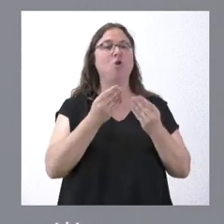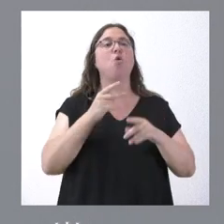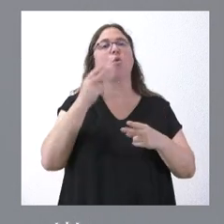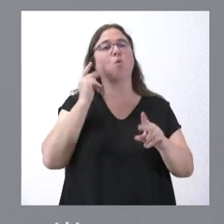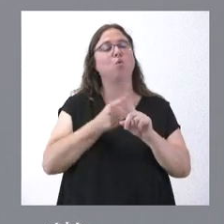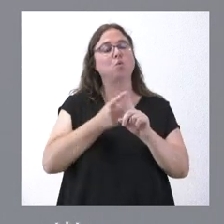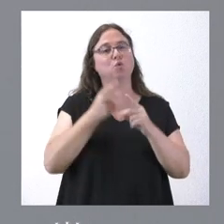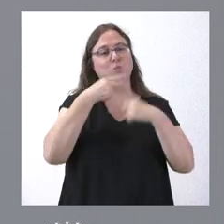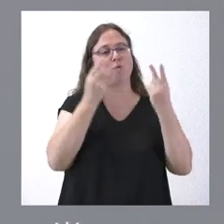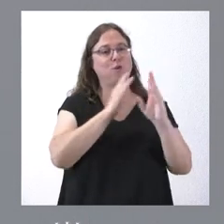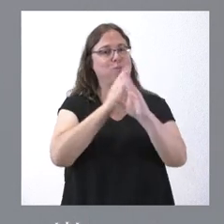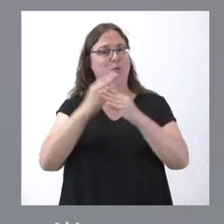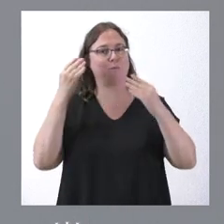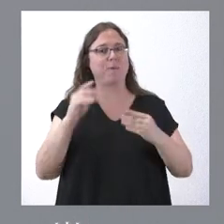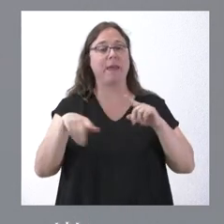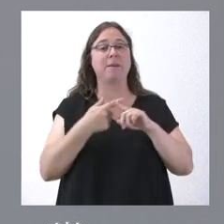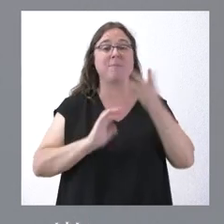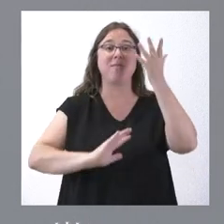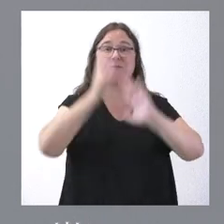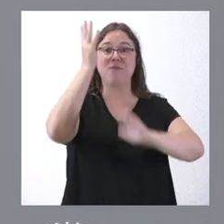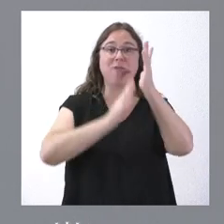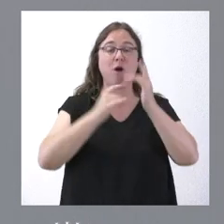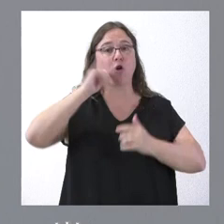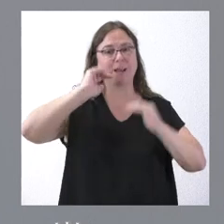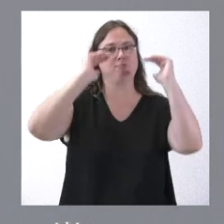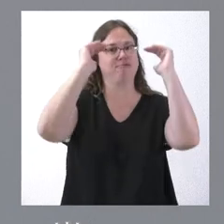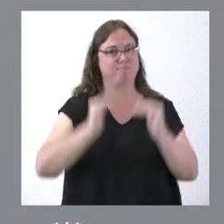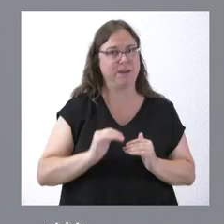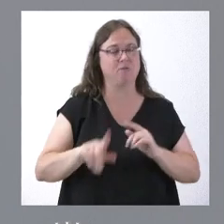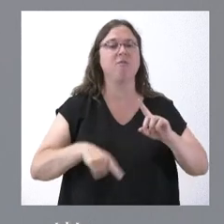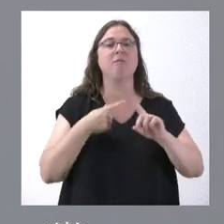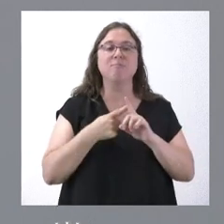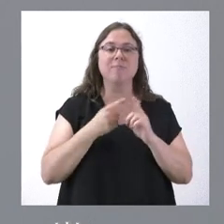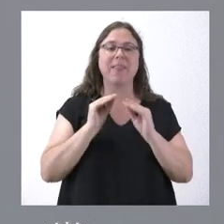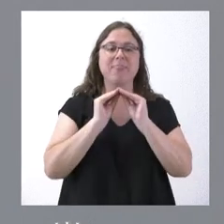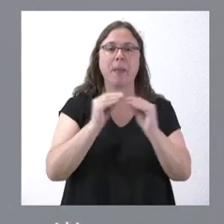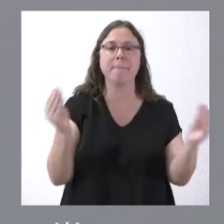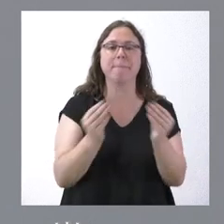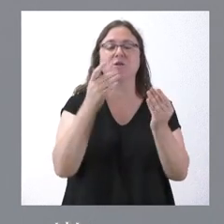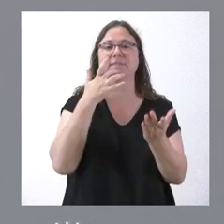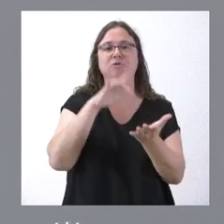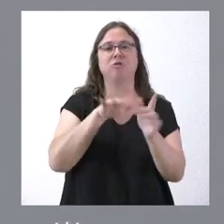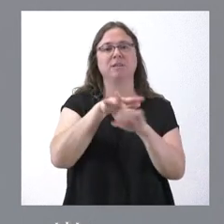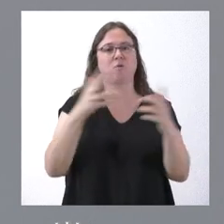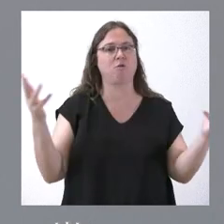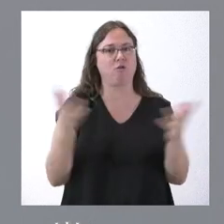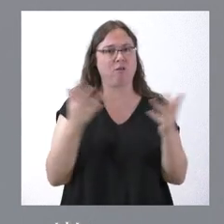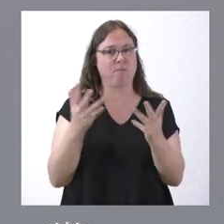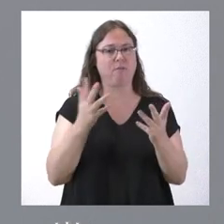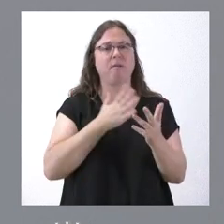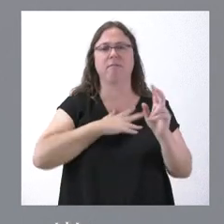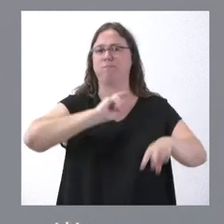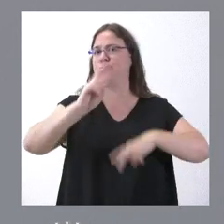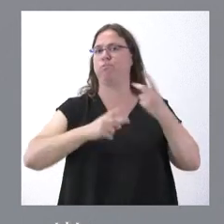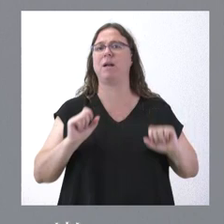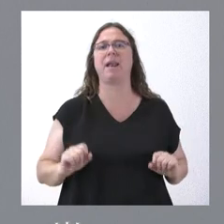público y la reducción del riesgo de incendios forestales y la mejora ante posibles situaciones de emergencias. Se pretende la regeneración natural